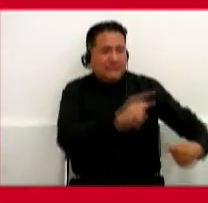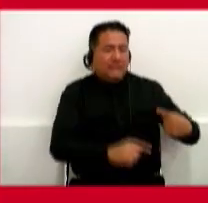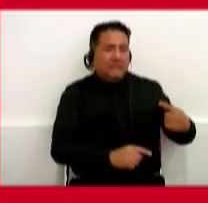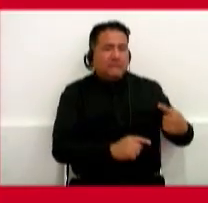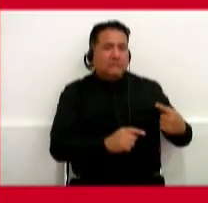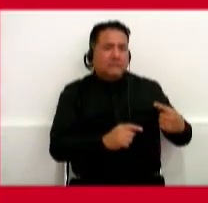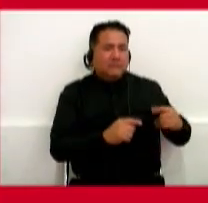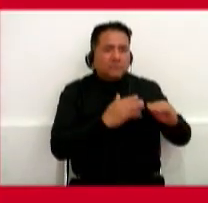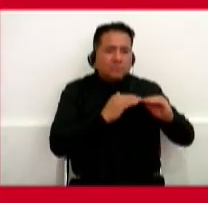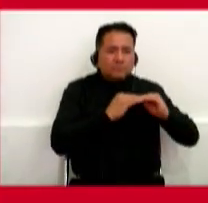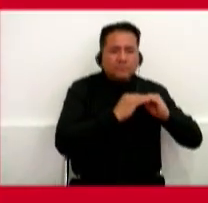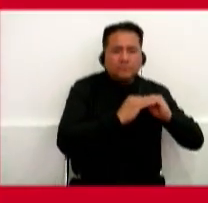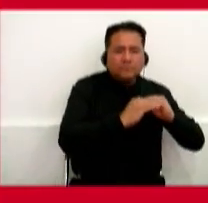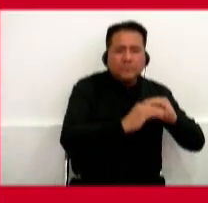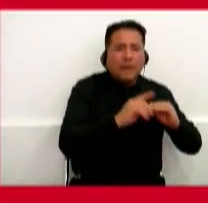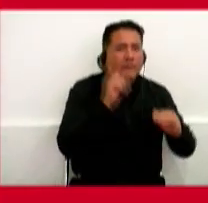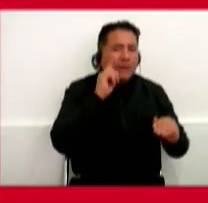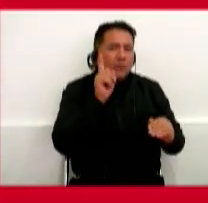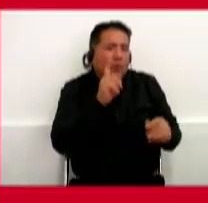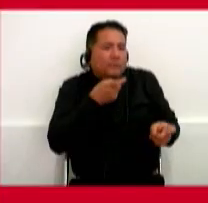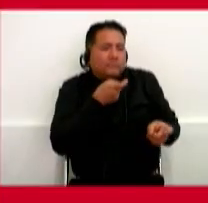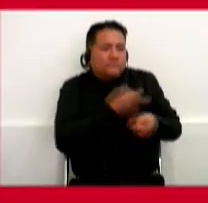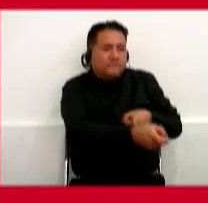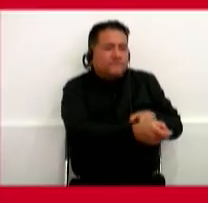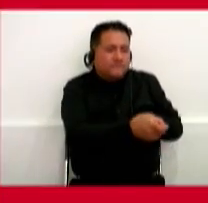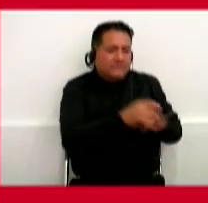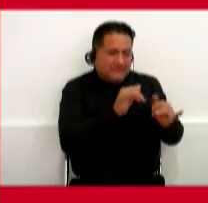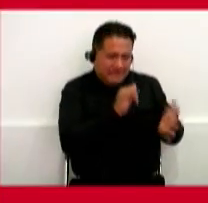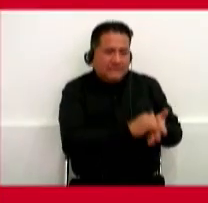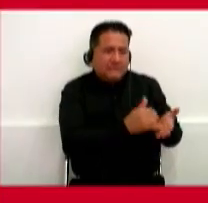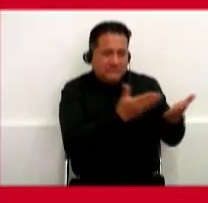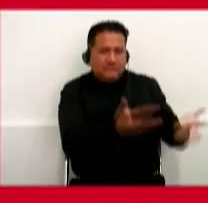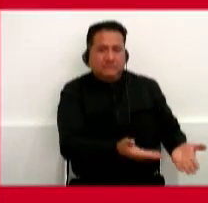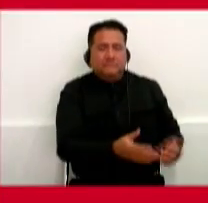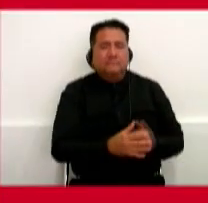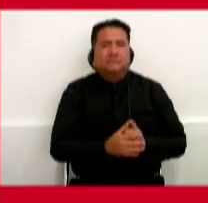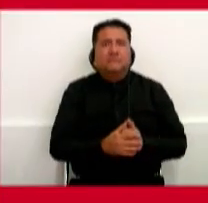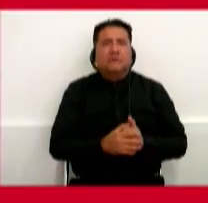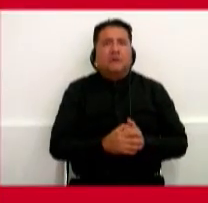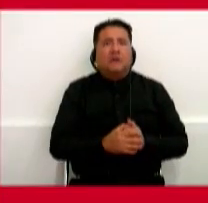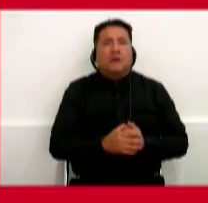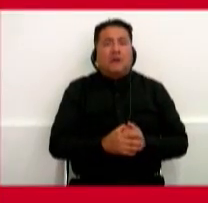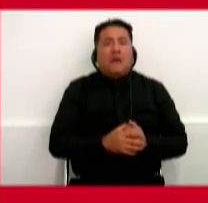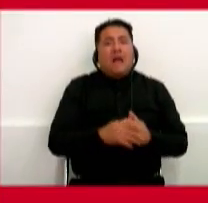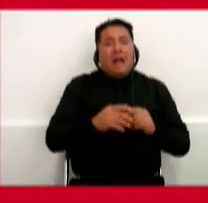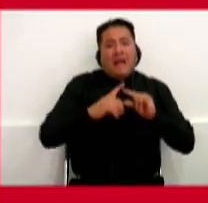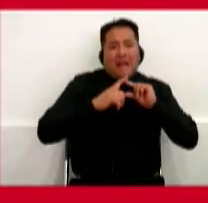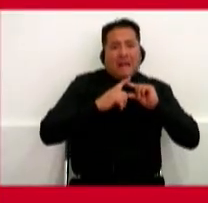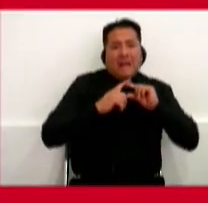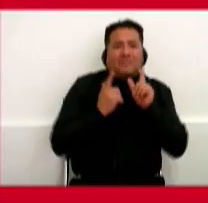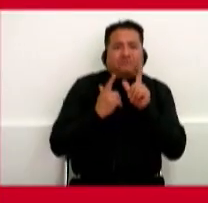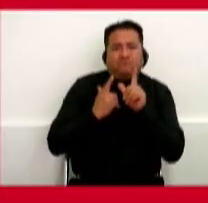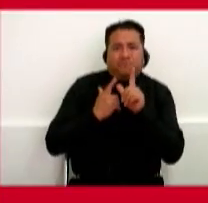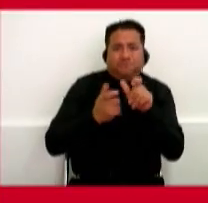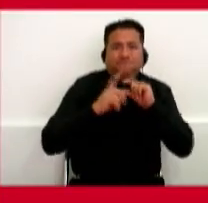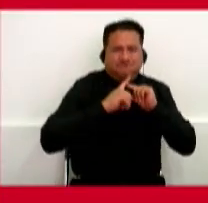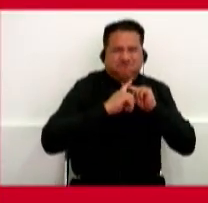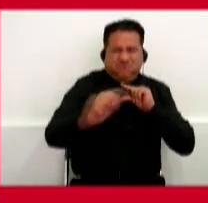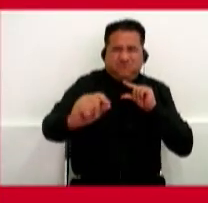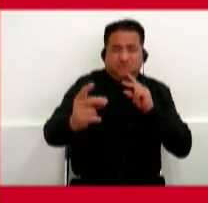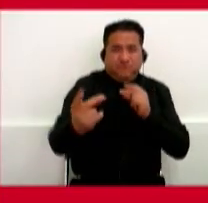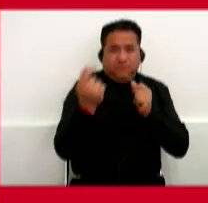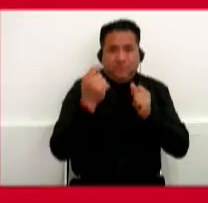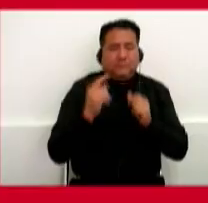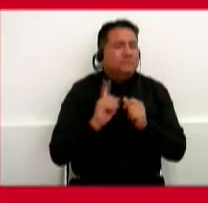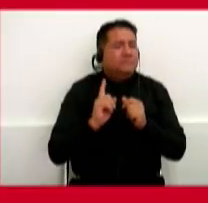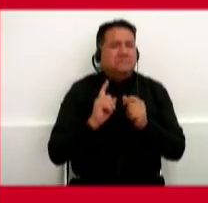dañar rápidamente estos equipos. En velocidades, lo que hemos hecho es poder contar con